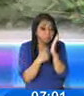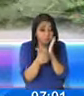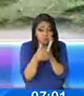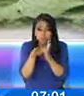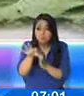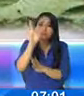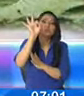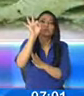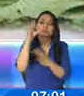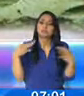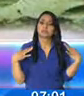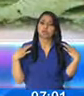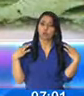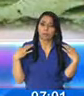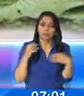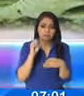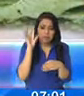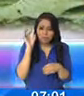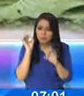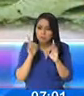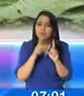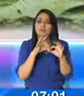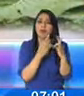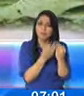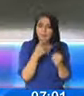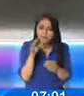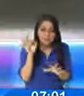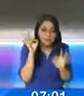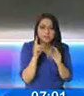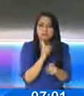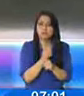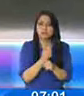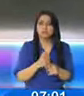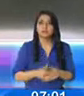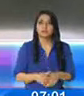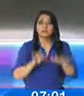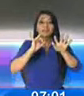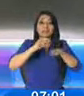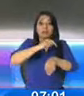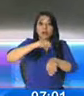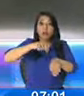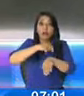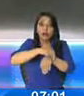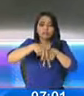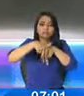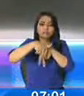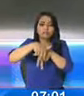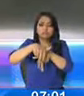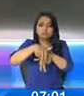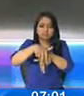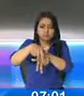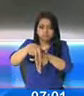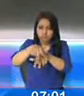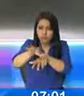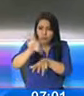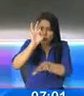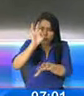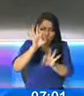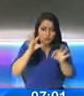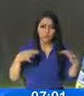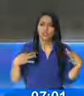ubicar algunas prendas que fueron reconocidas por los parientes a 7 horas de caminata aproximadamente eh encuentran unos vestigios